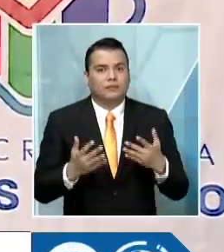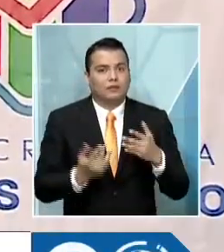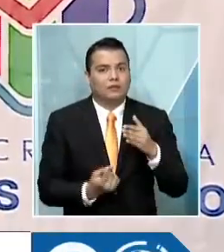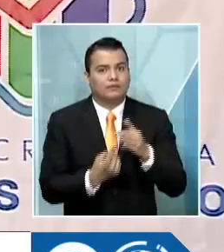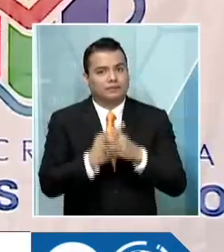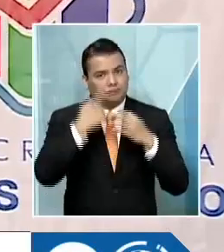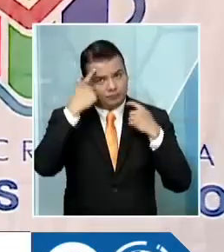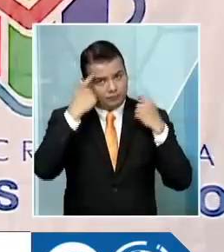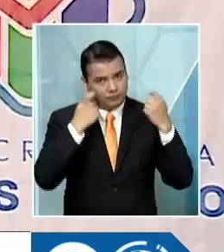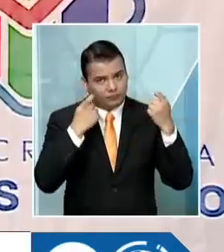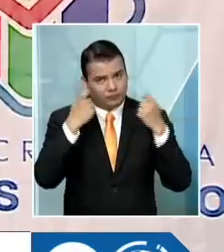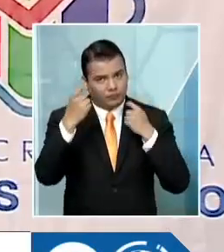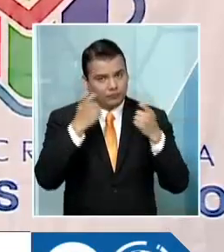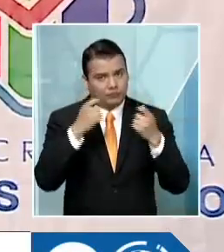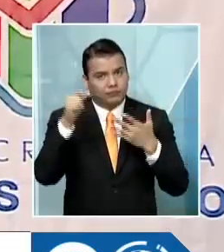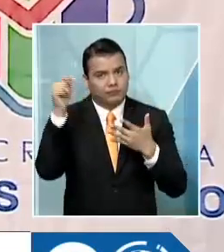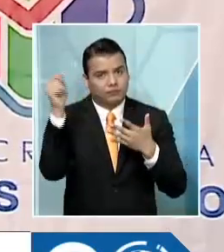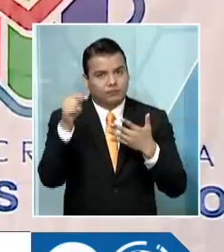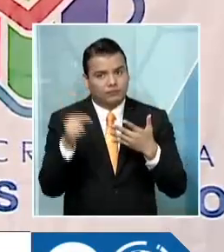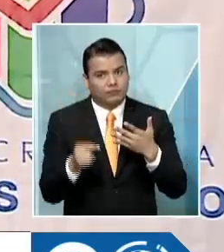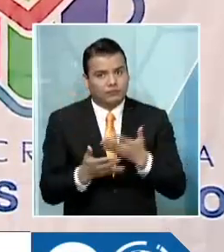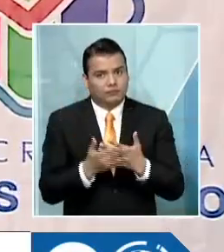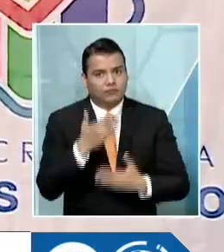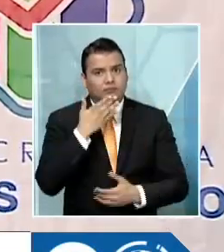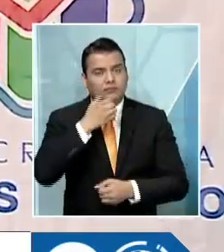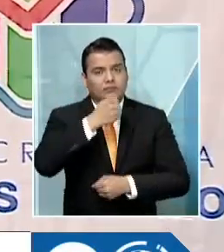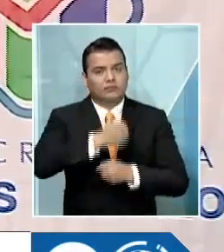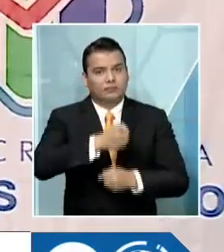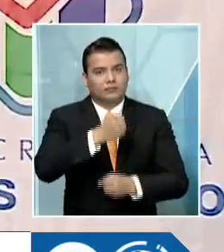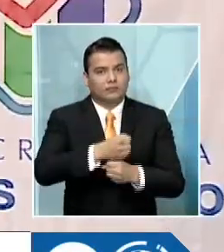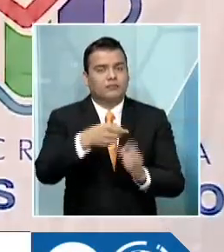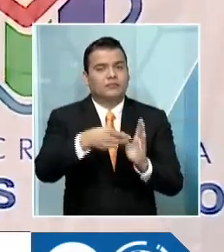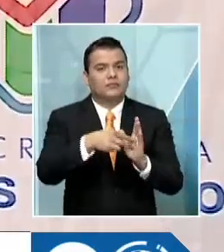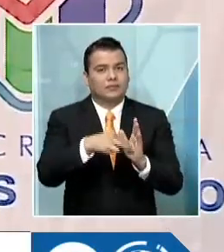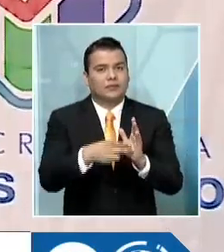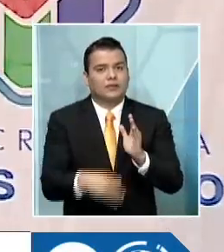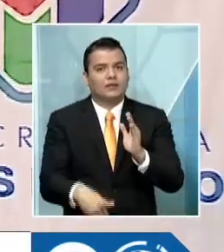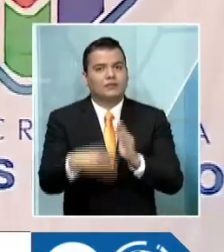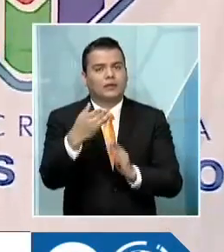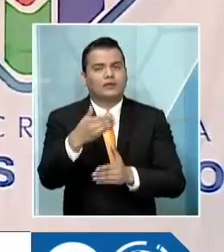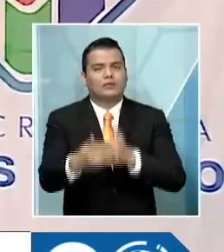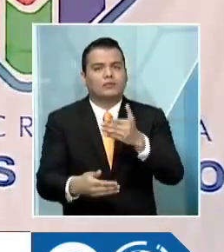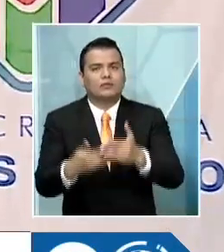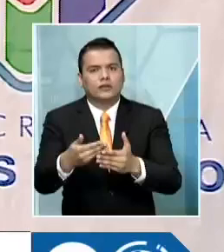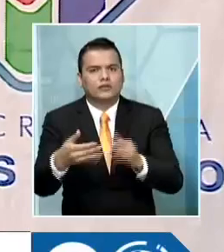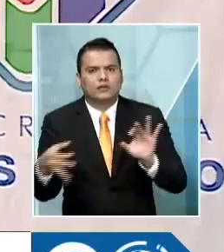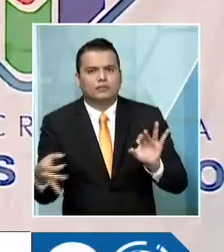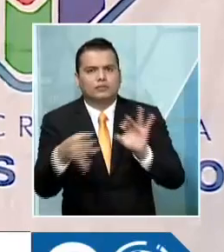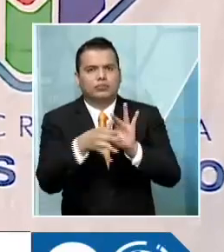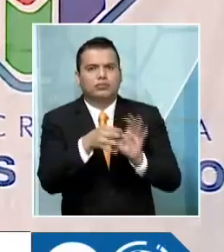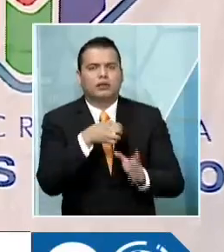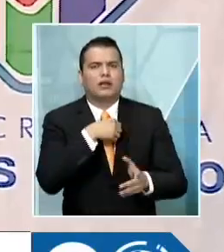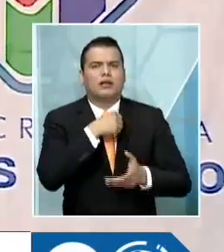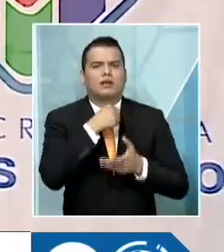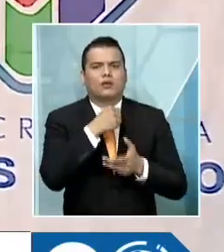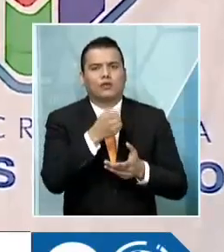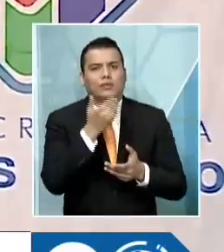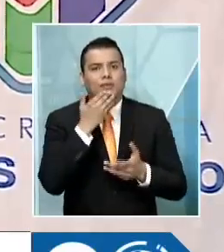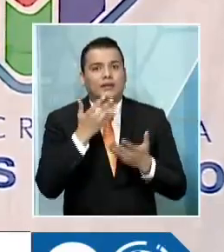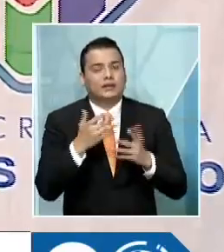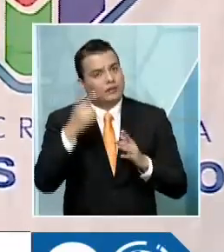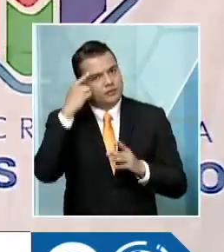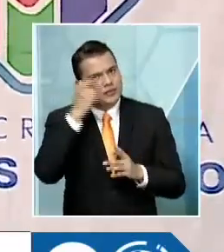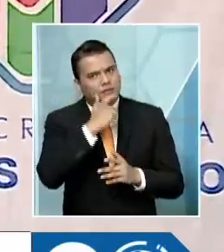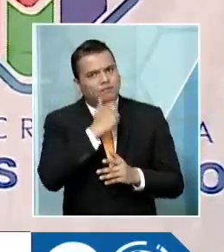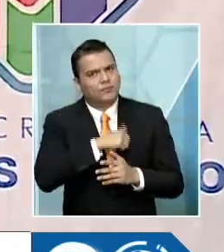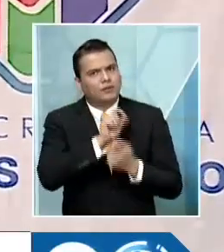que generen desarrollo, que generen empleo y que generen encadenamientos con otros sectores de la economía. Entonces, es una necesidad de priorizar